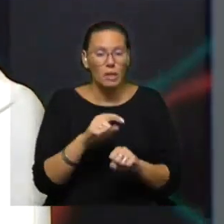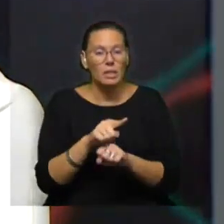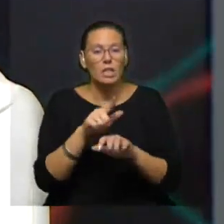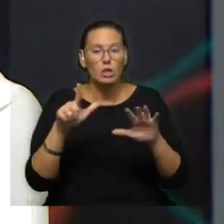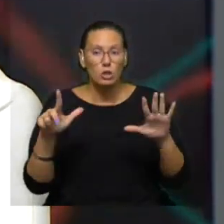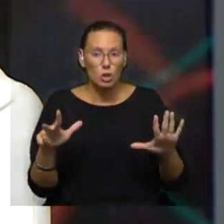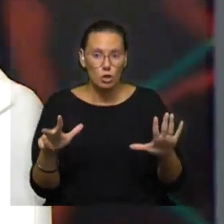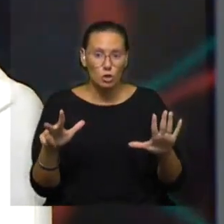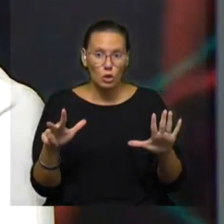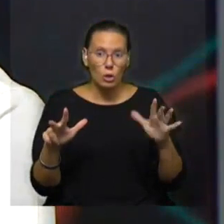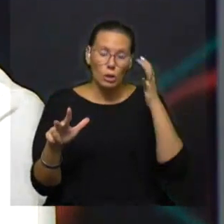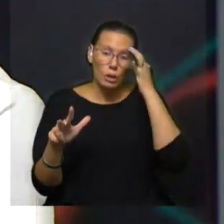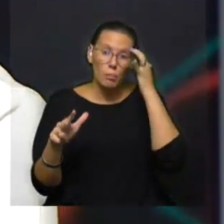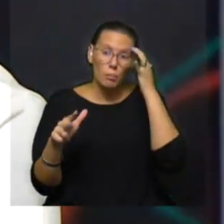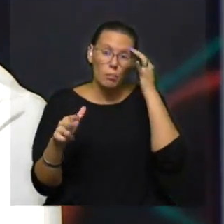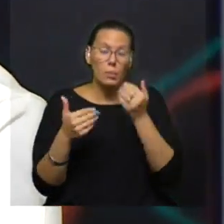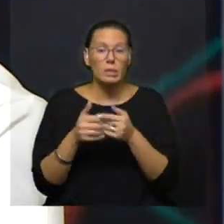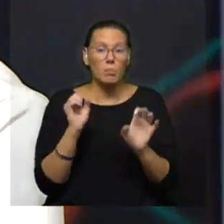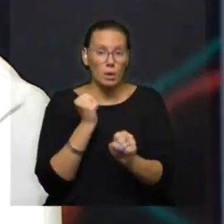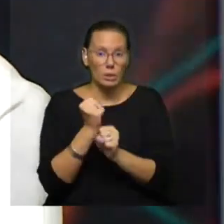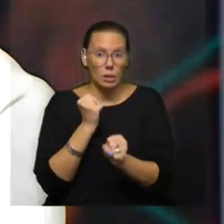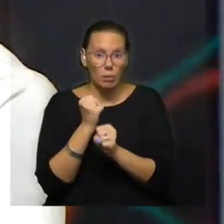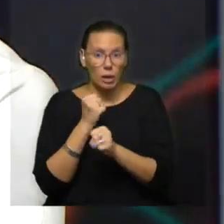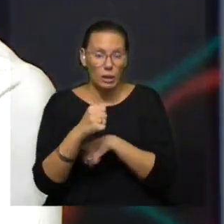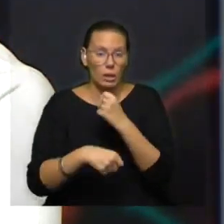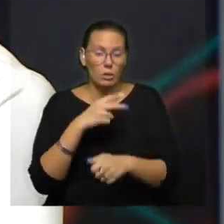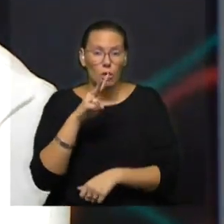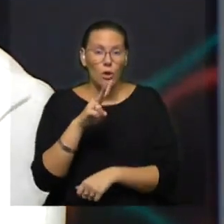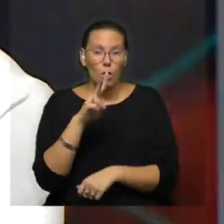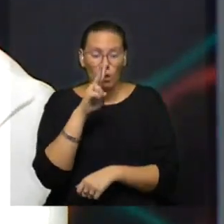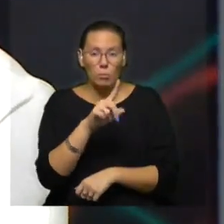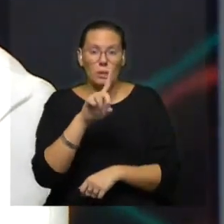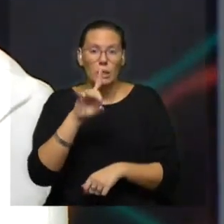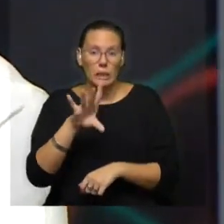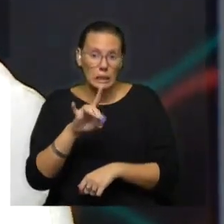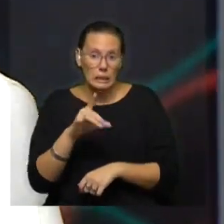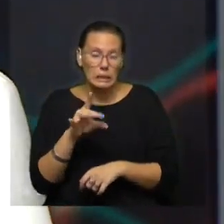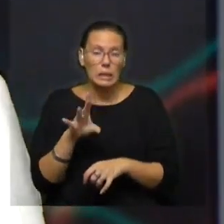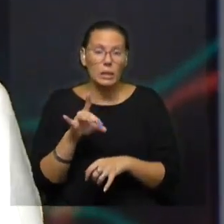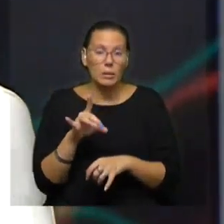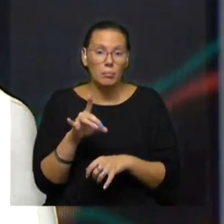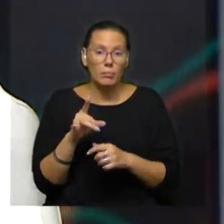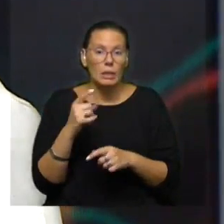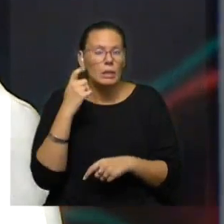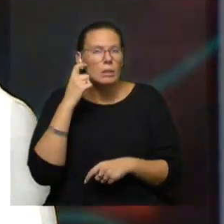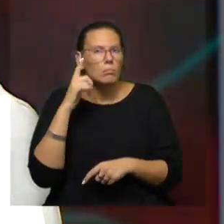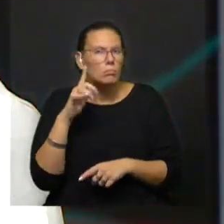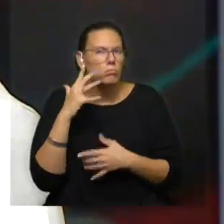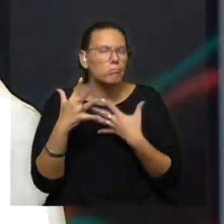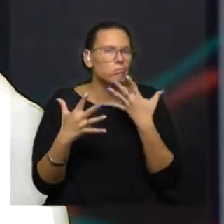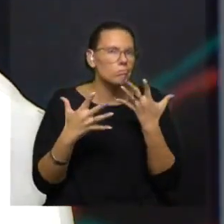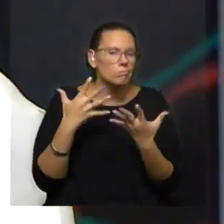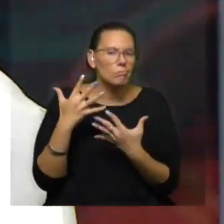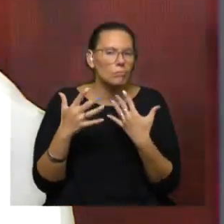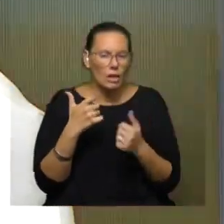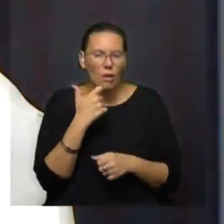realidad, como que empezamos a trabajar, te diría, por el 15, haciéndonos la idea de que